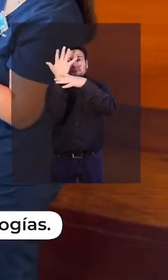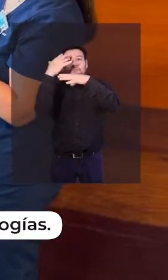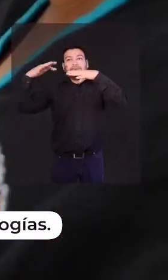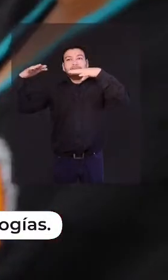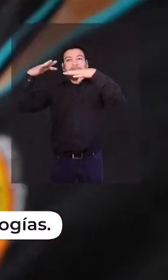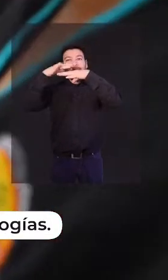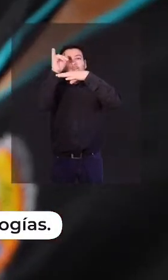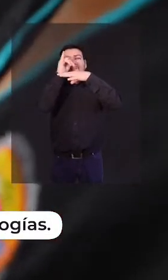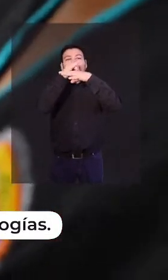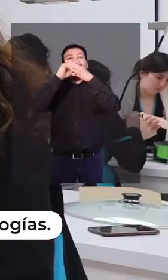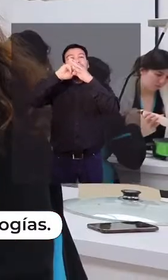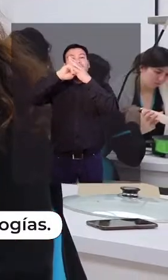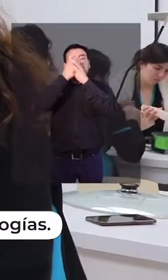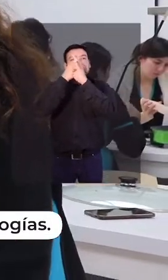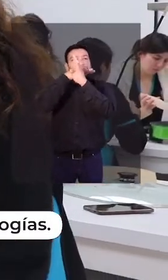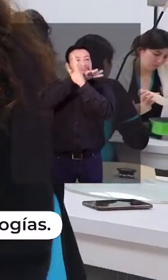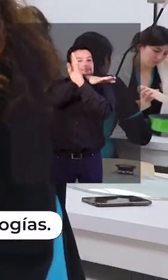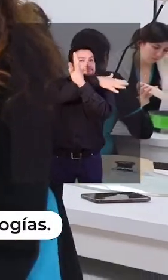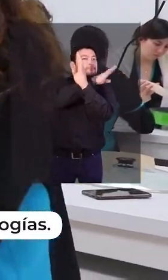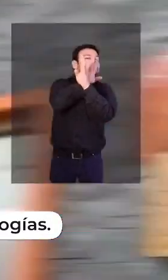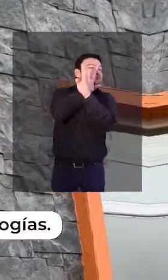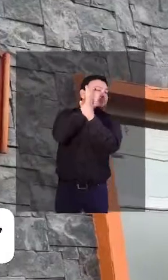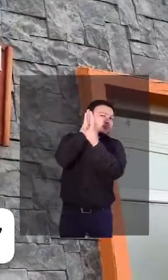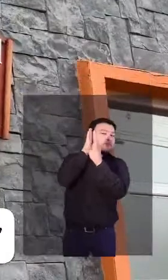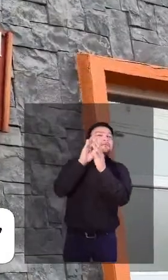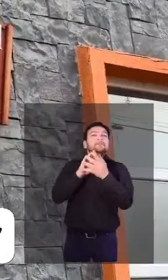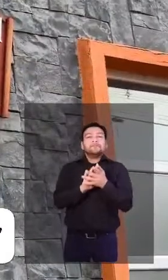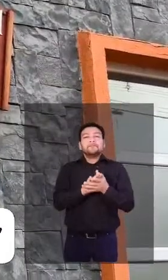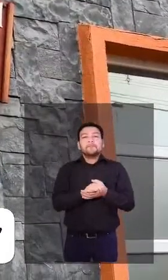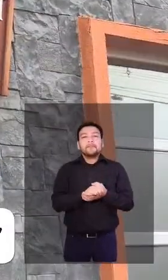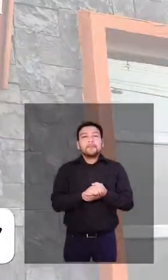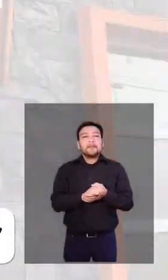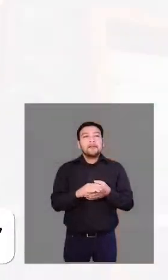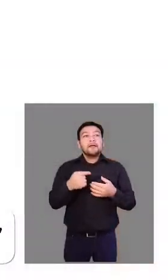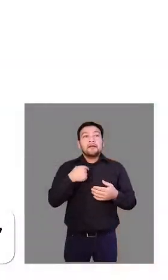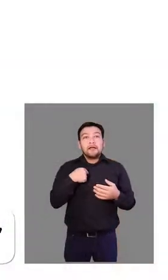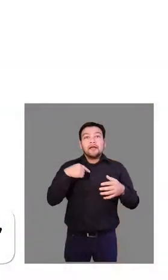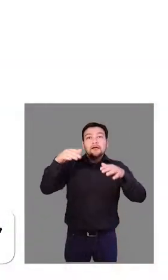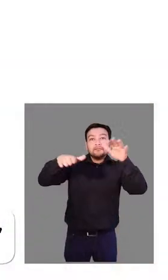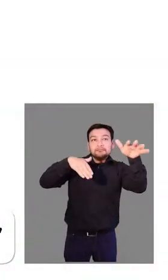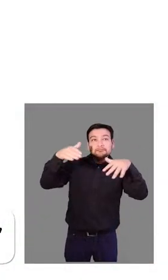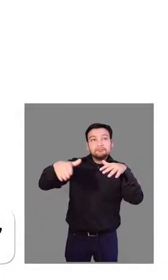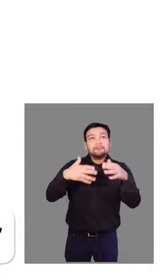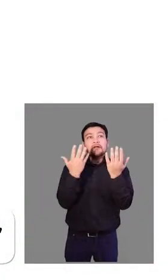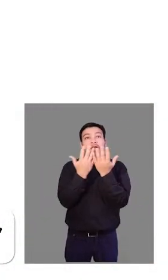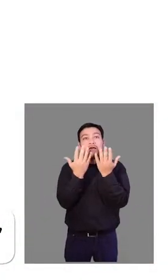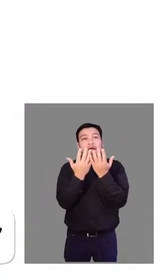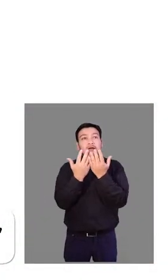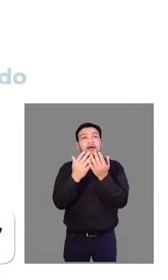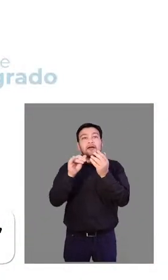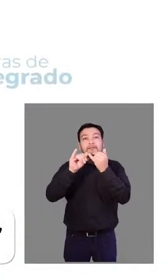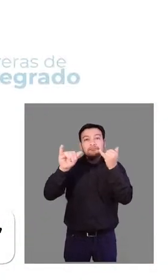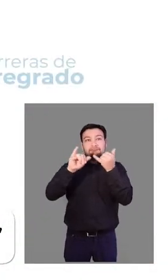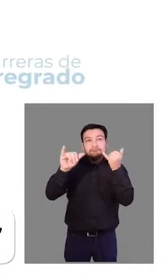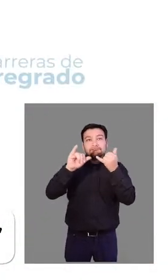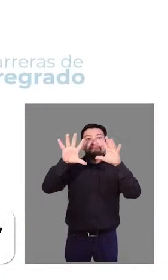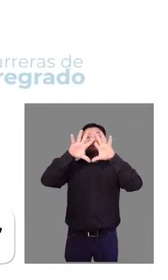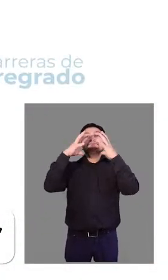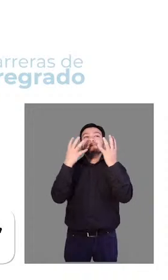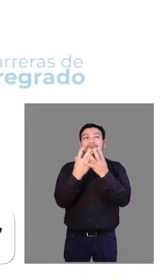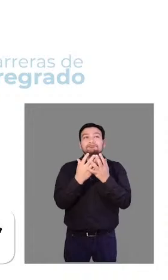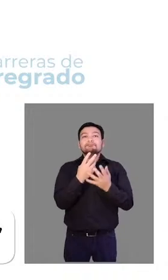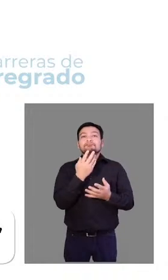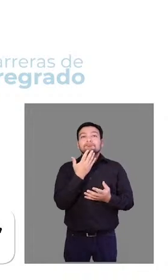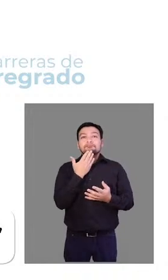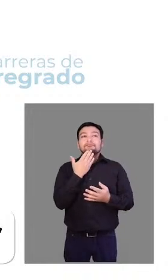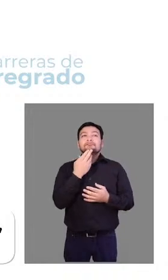y tecnología y pedagogías. Nuestra universidad cuenta con 5 institutos, 5 centros,